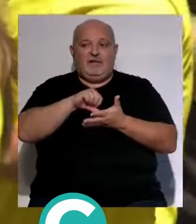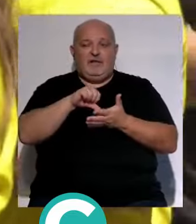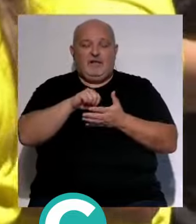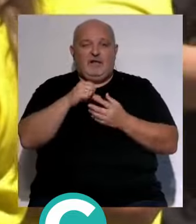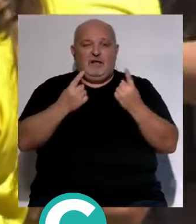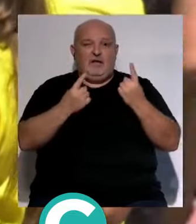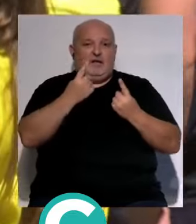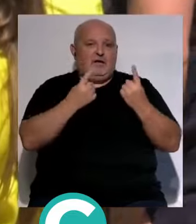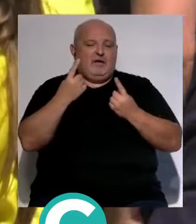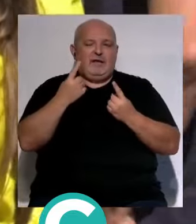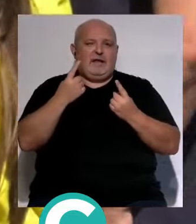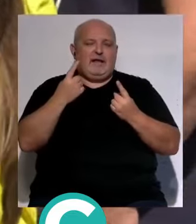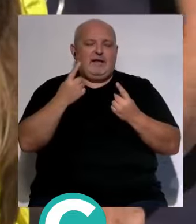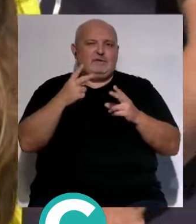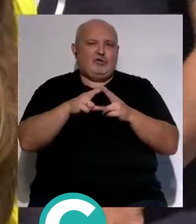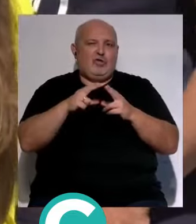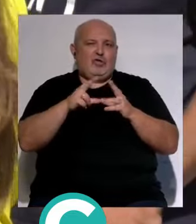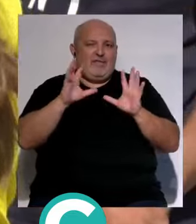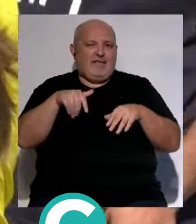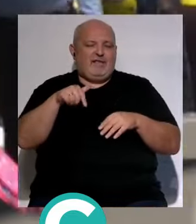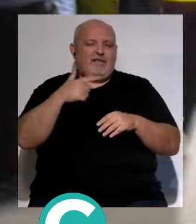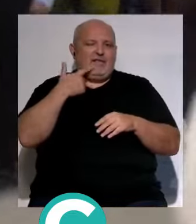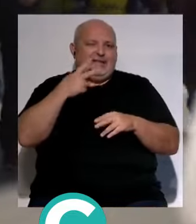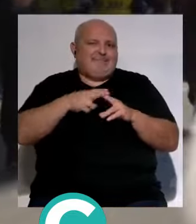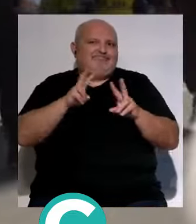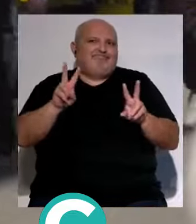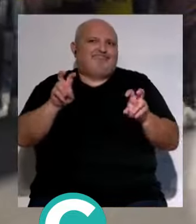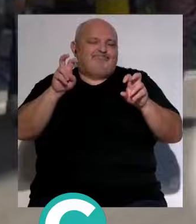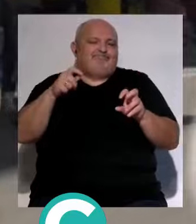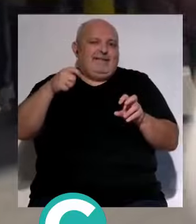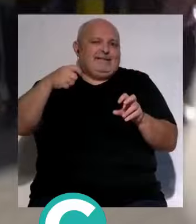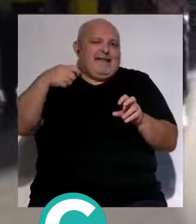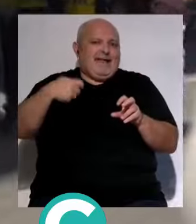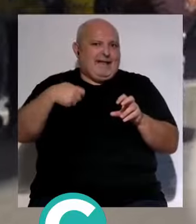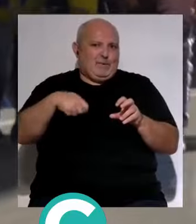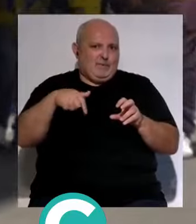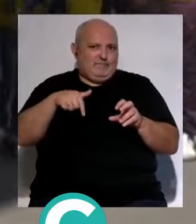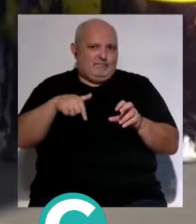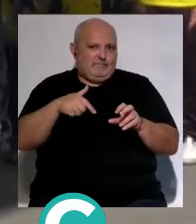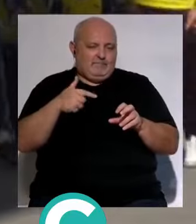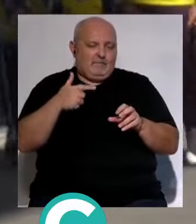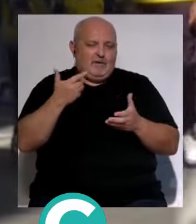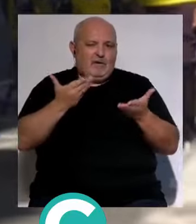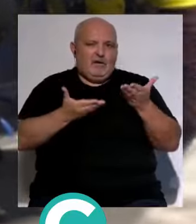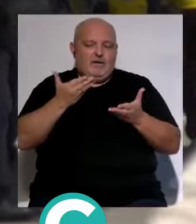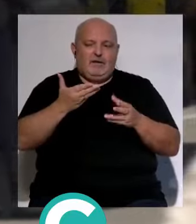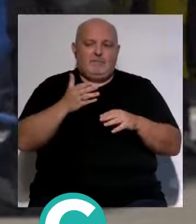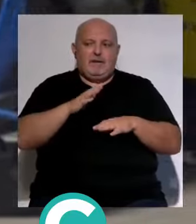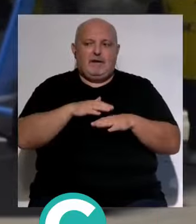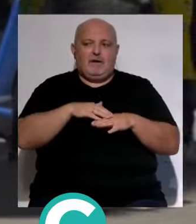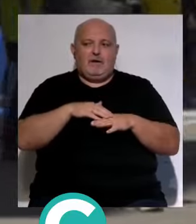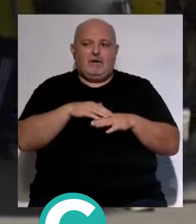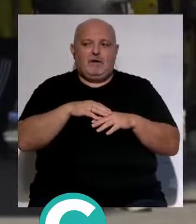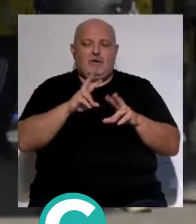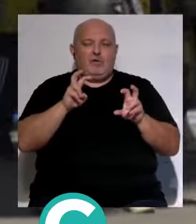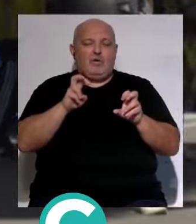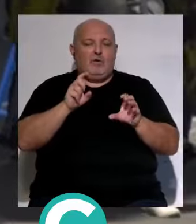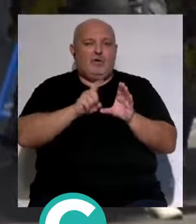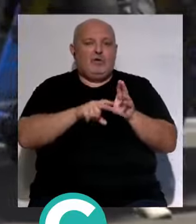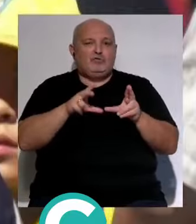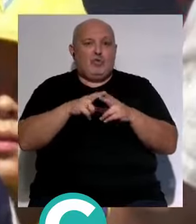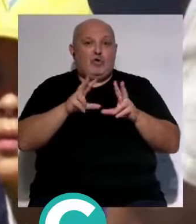resto de las tres gradas de los estadios de cualquier equipo de segunda división, el Cádiz tiene el abono para un nuevo